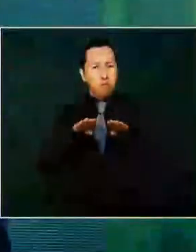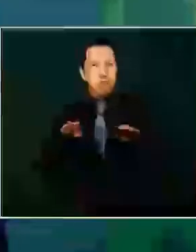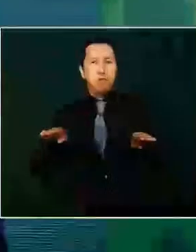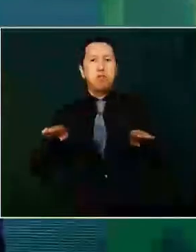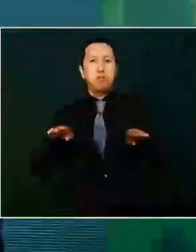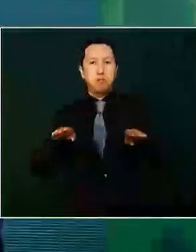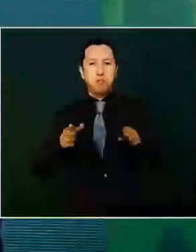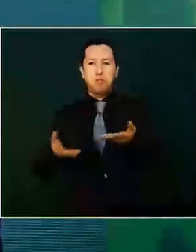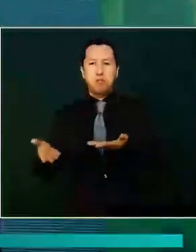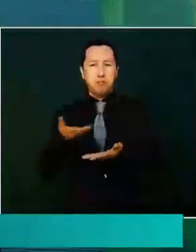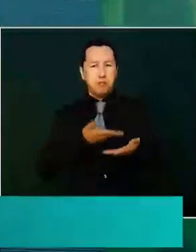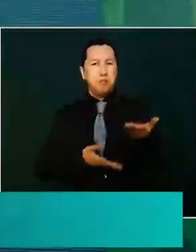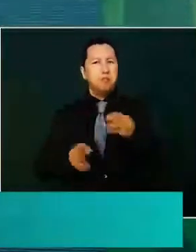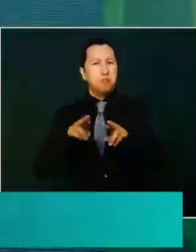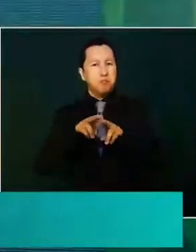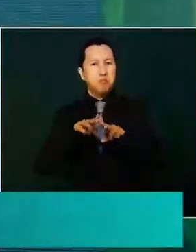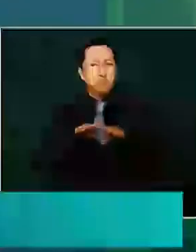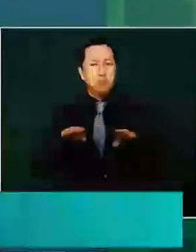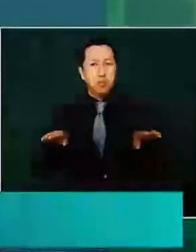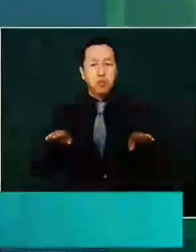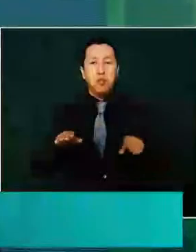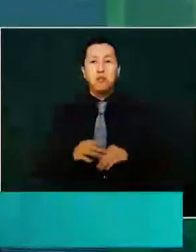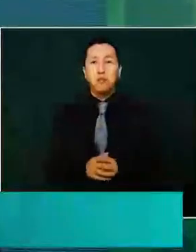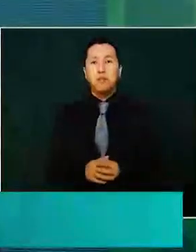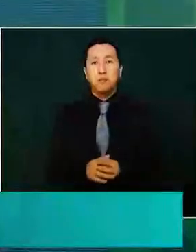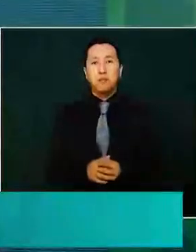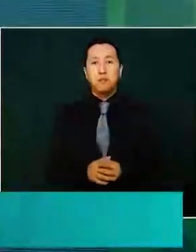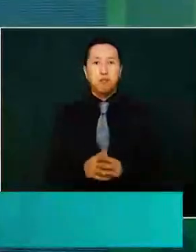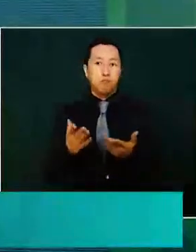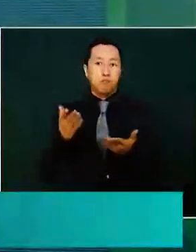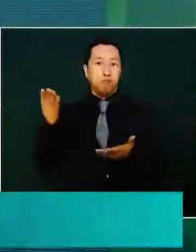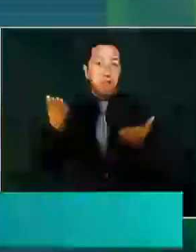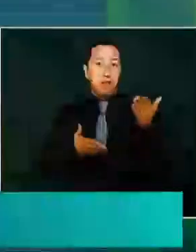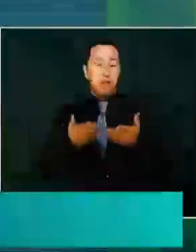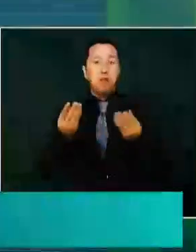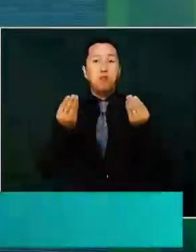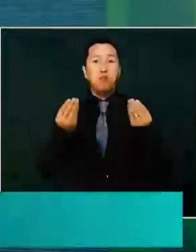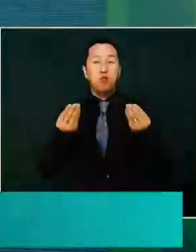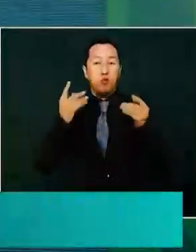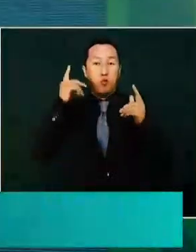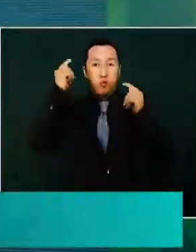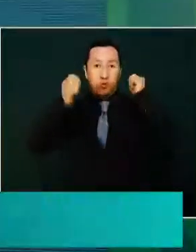es lo bueno que tiene el turismo, que